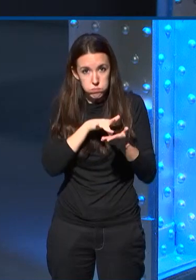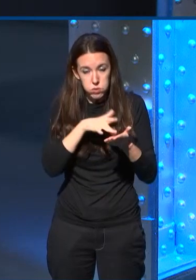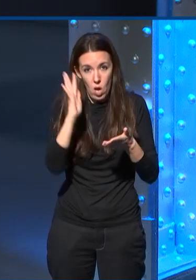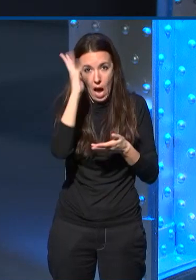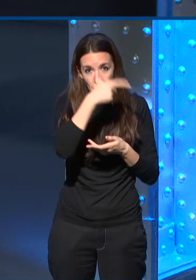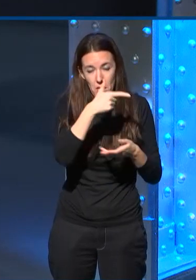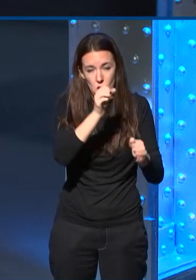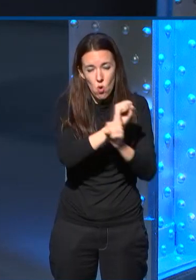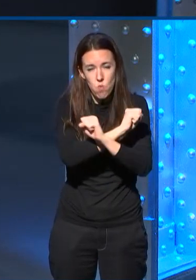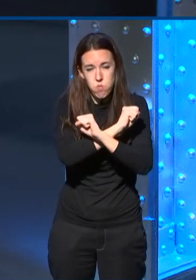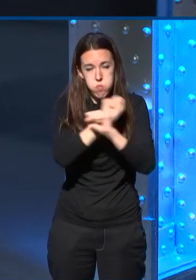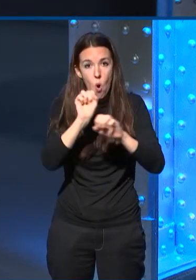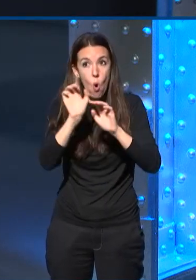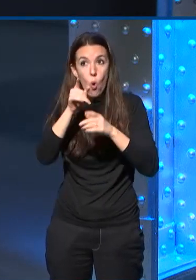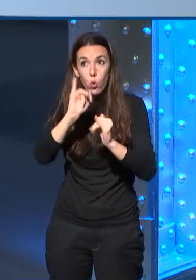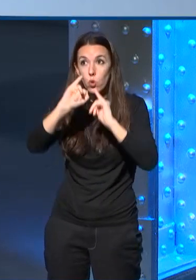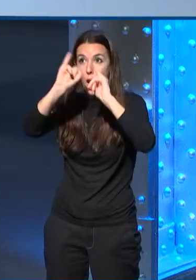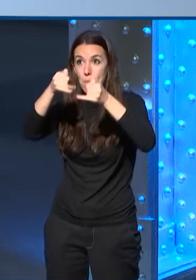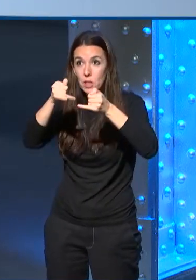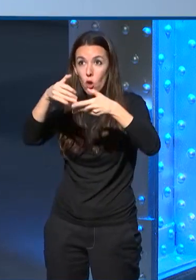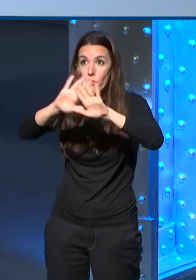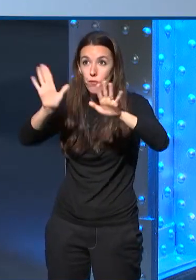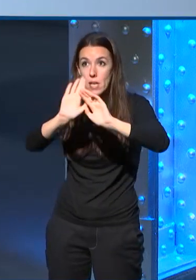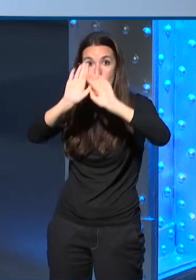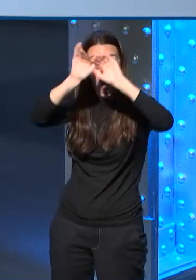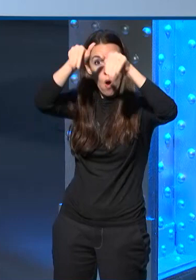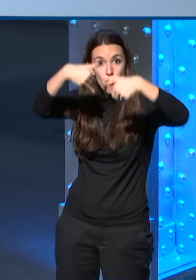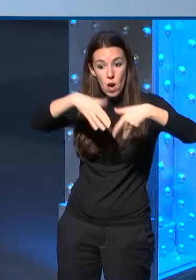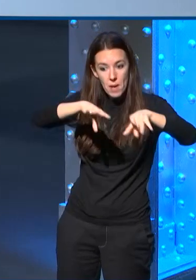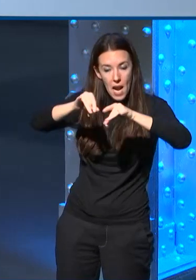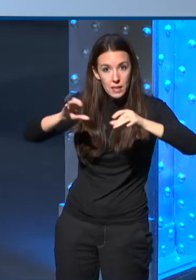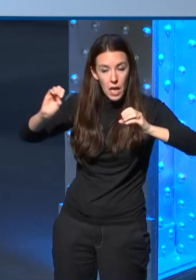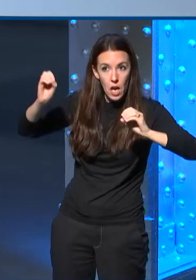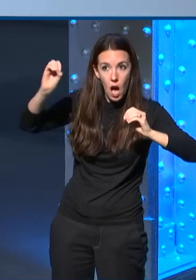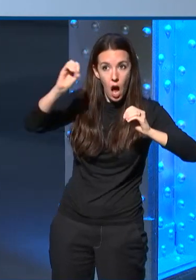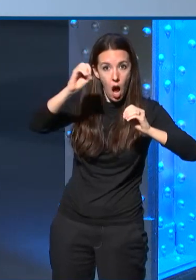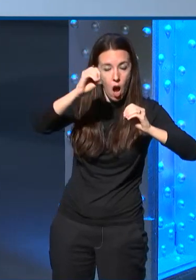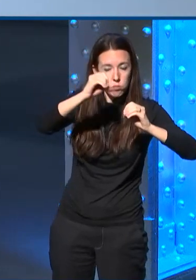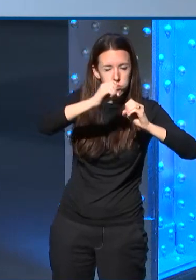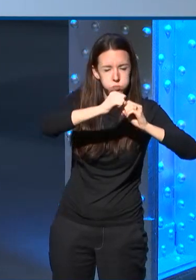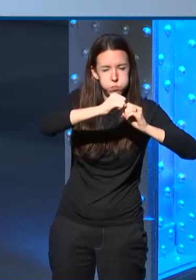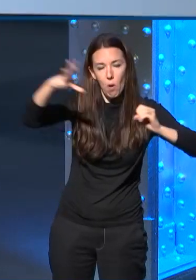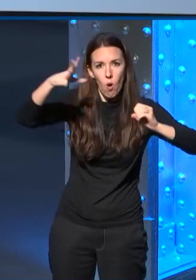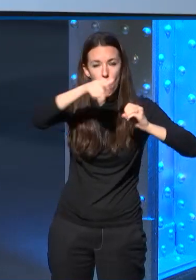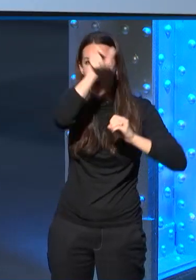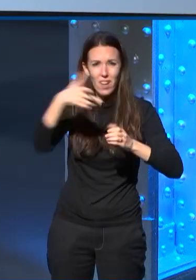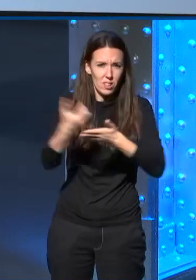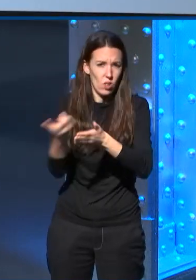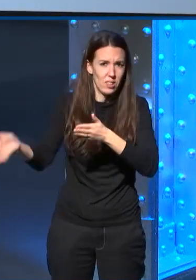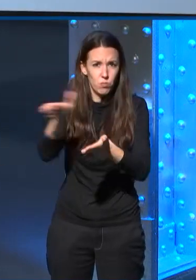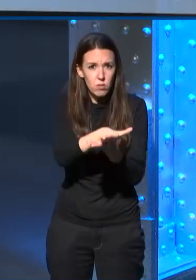que explotó a su regreso de su misión, aterrizando ya en la Tierra, y por supuesto falleció toda la tripulación. El origen del fallo estuvo en una de esas